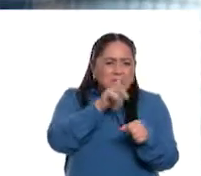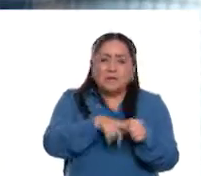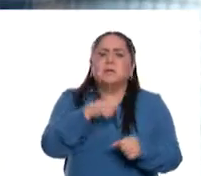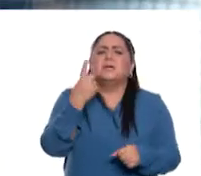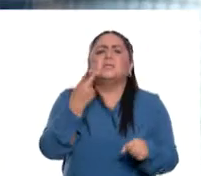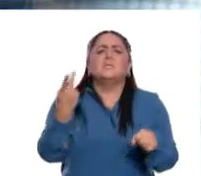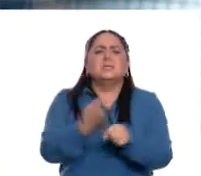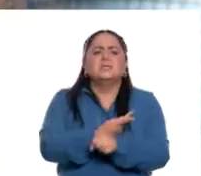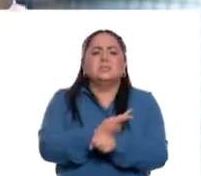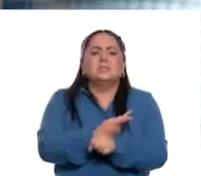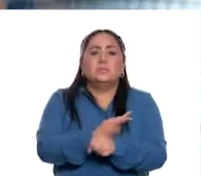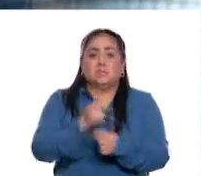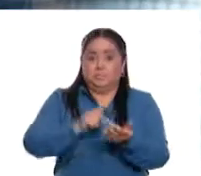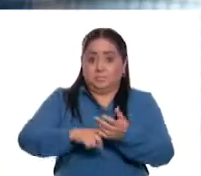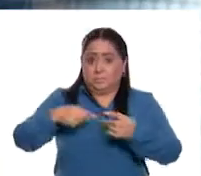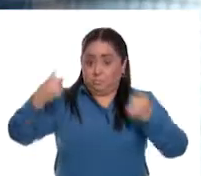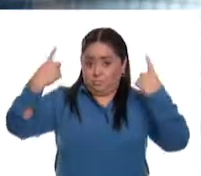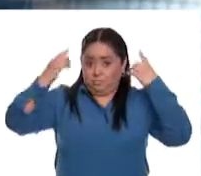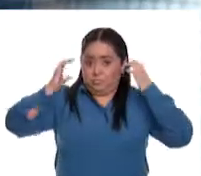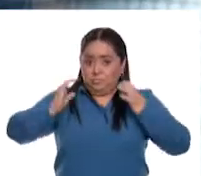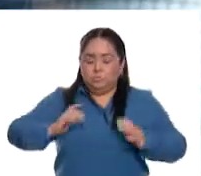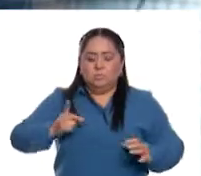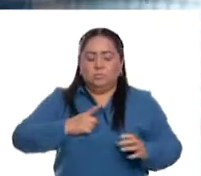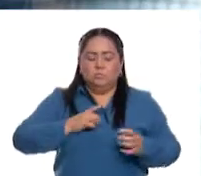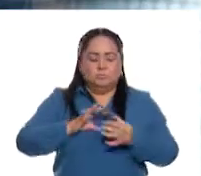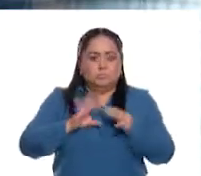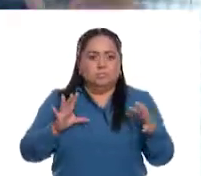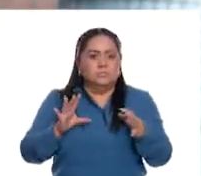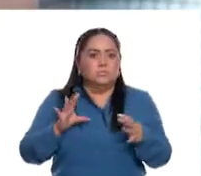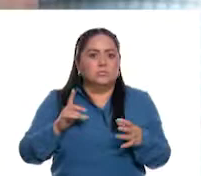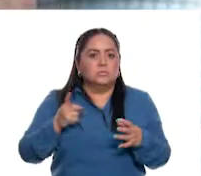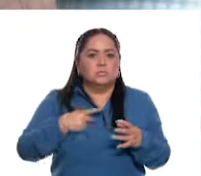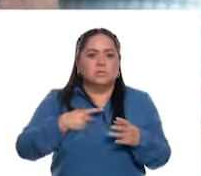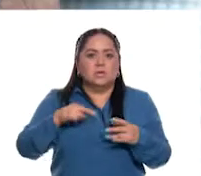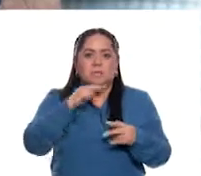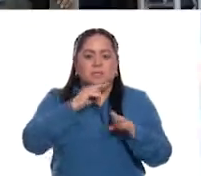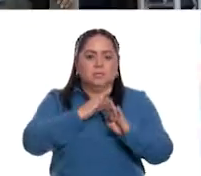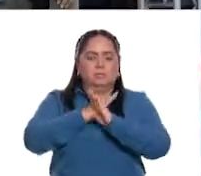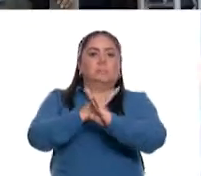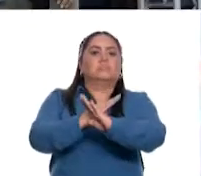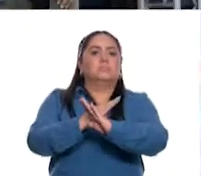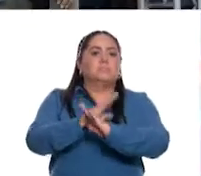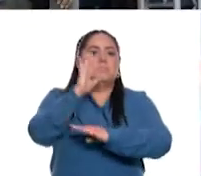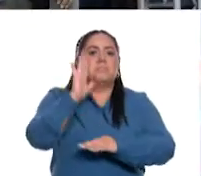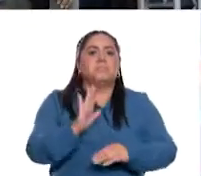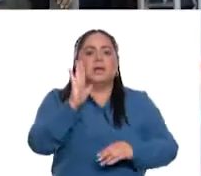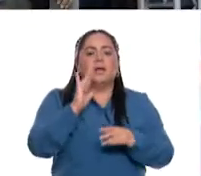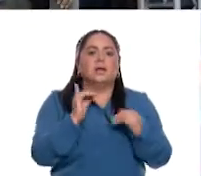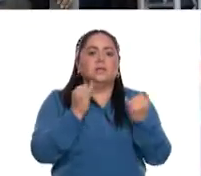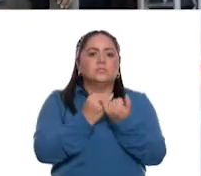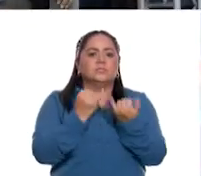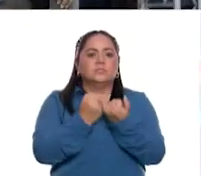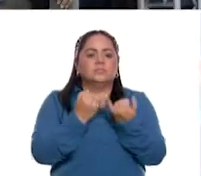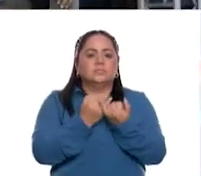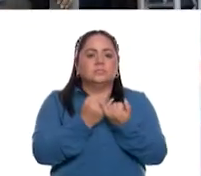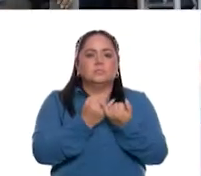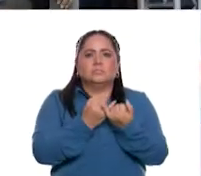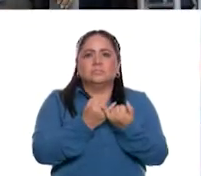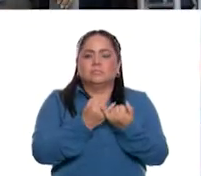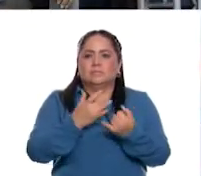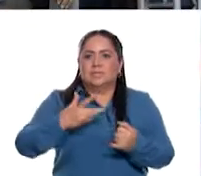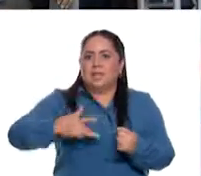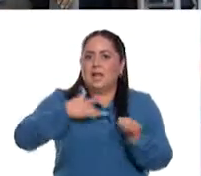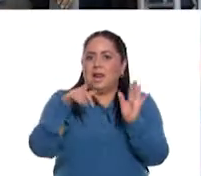que sucede es que nuestro organismo reacciona y se pone en alerta máxima. Es como si la